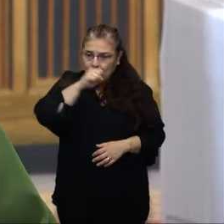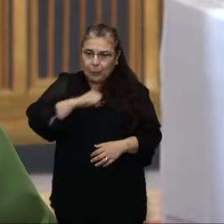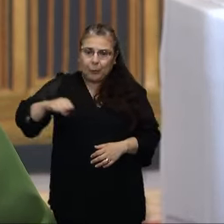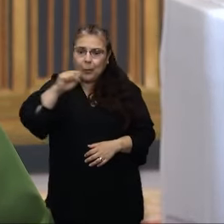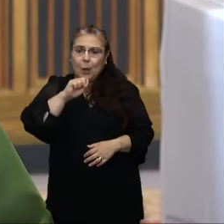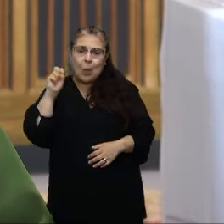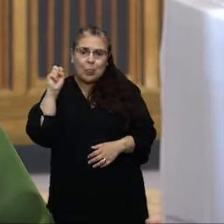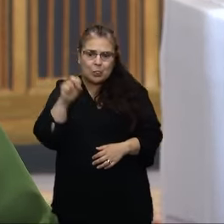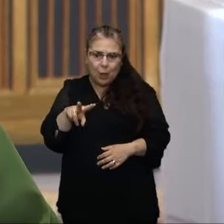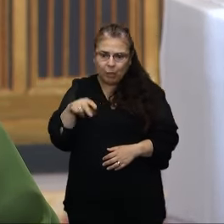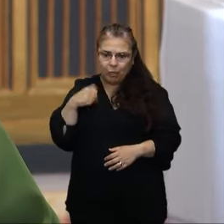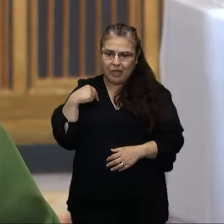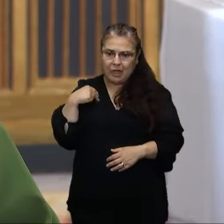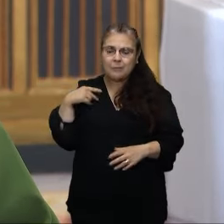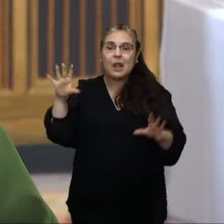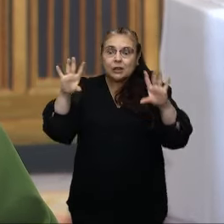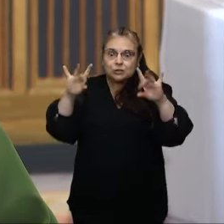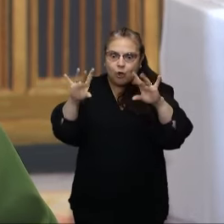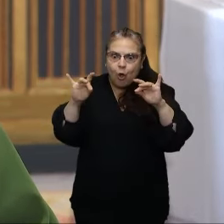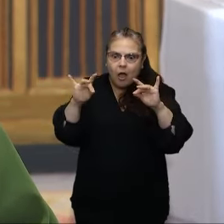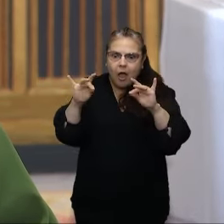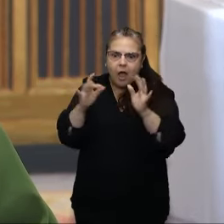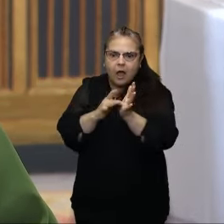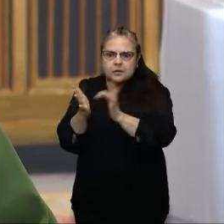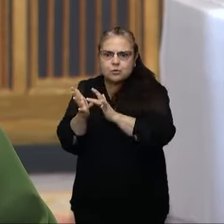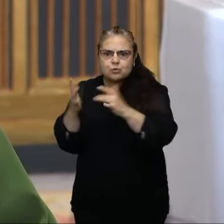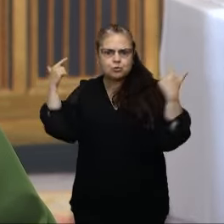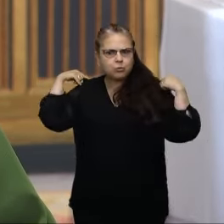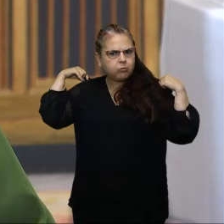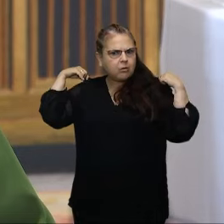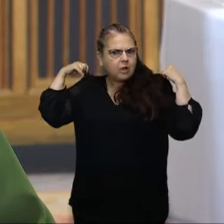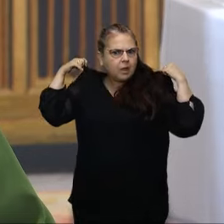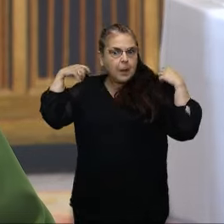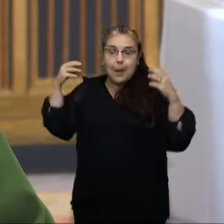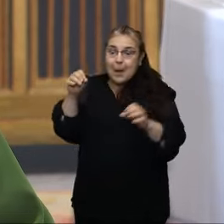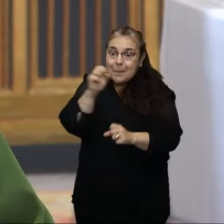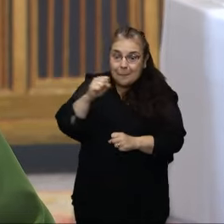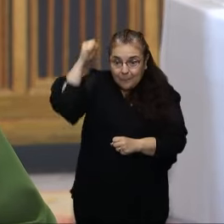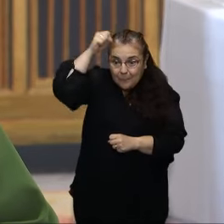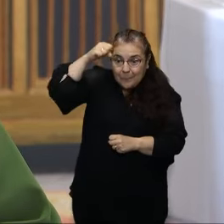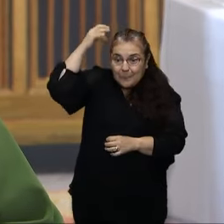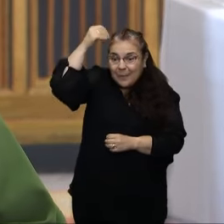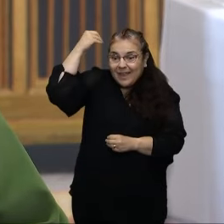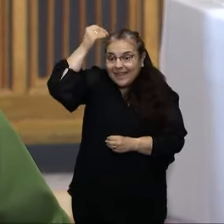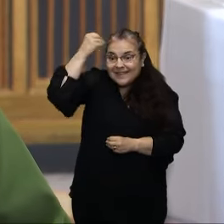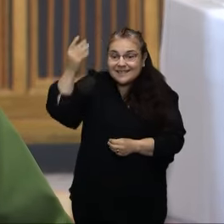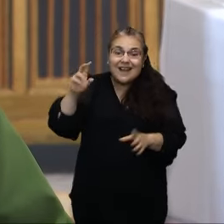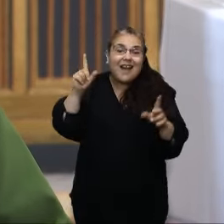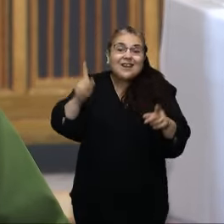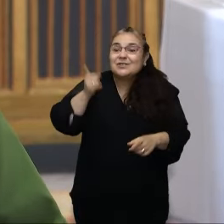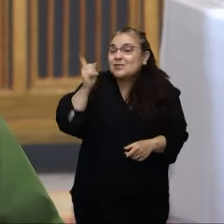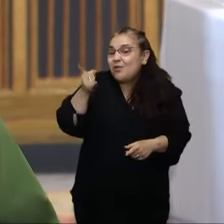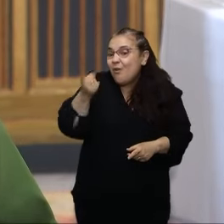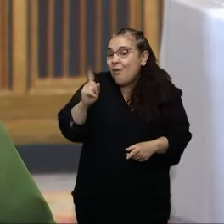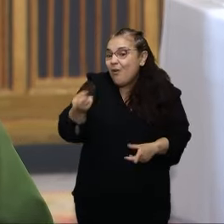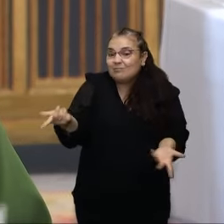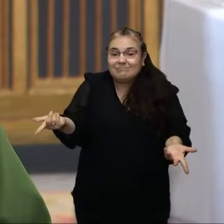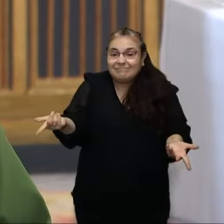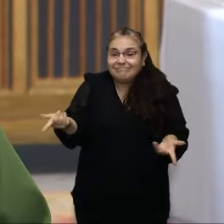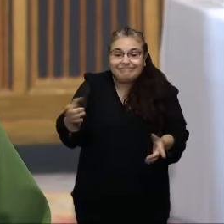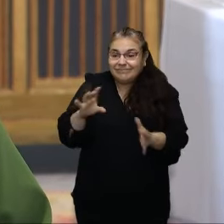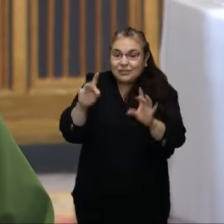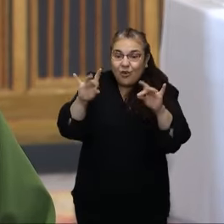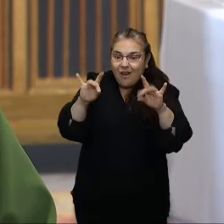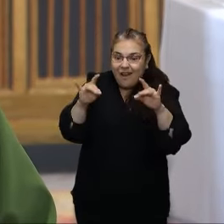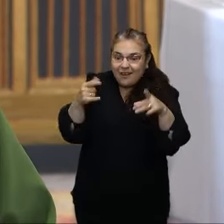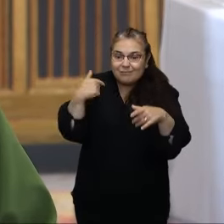y le tocó la orla del manto, pensando que con solo tocarle el manto se curaría.